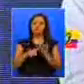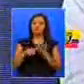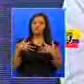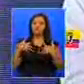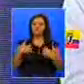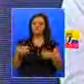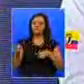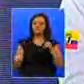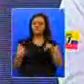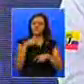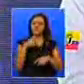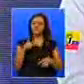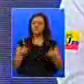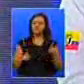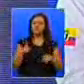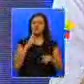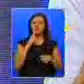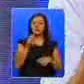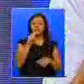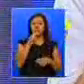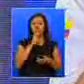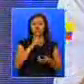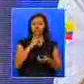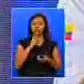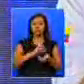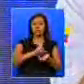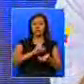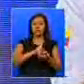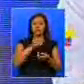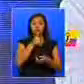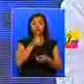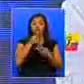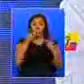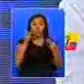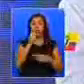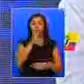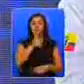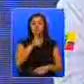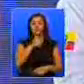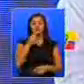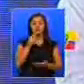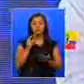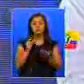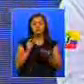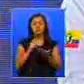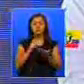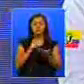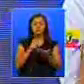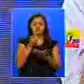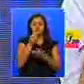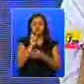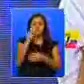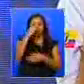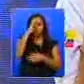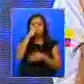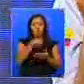cierta resistencia, no solamente de médicos privados, de médicos del sector público, en recetar medicamentos cubanos. Entonces